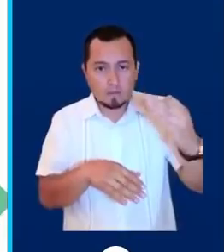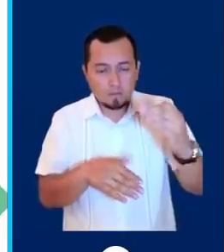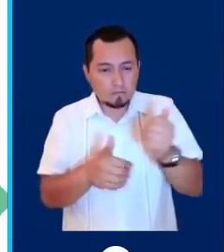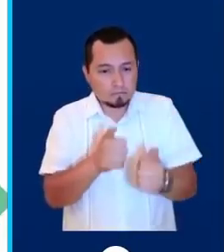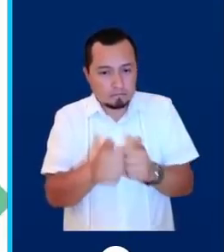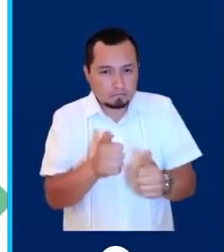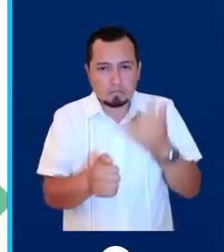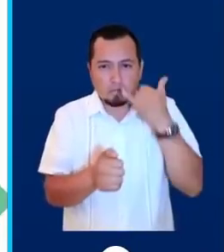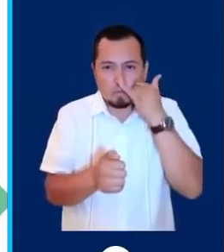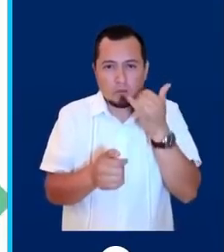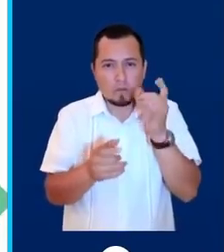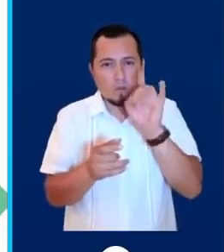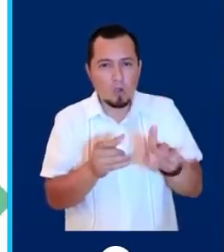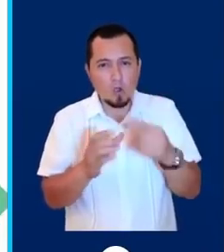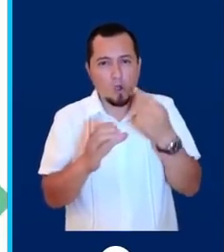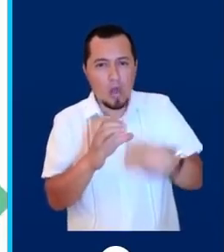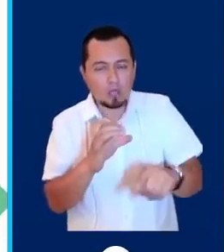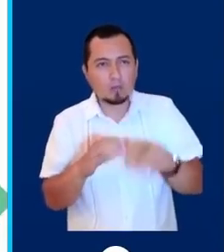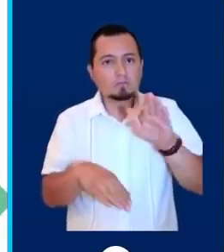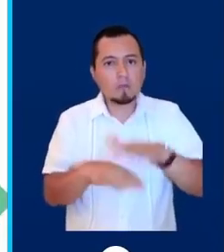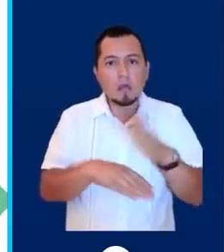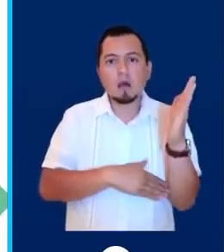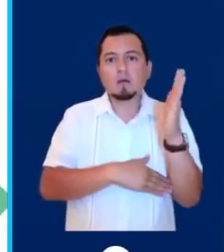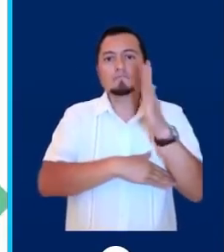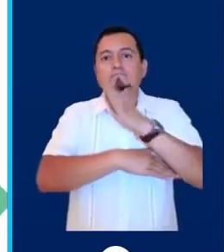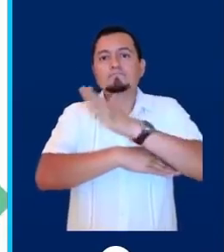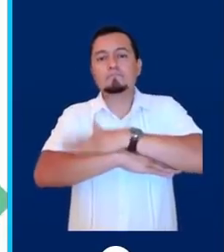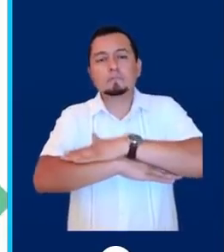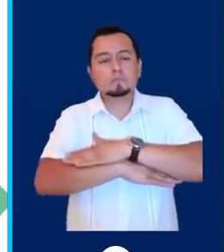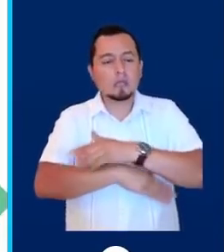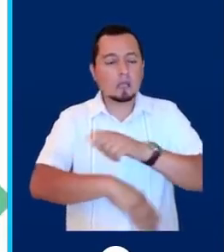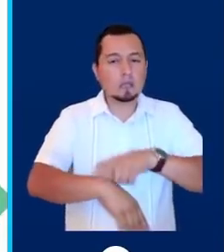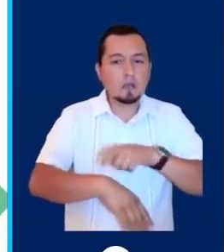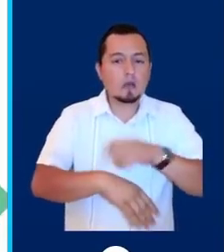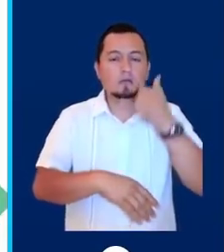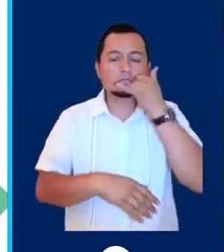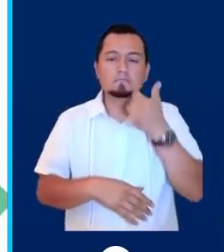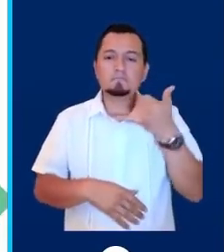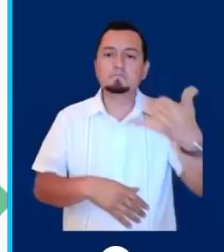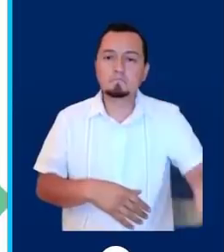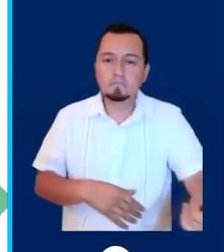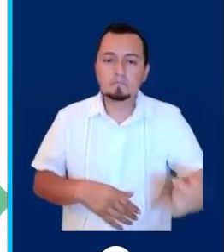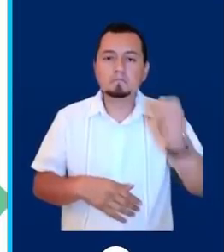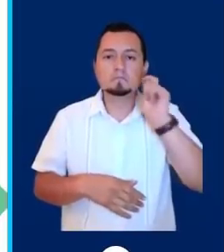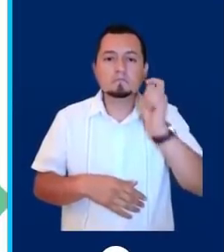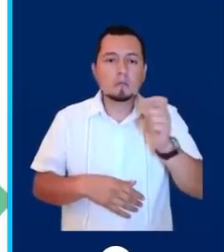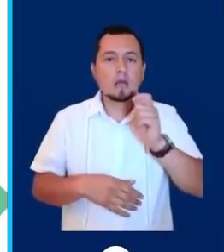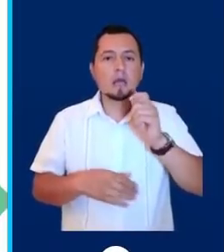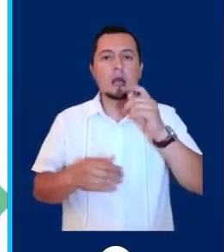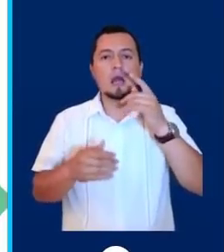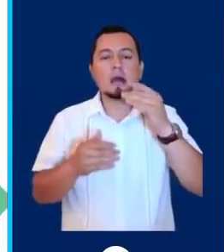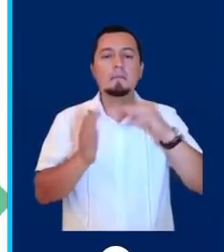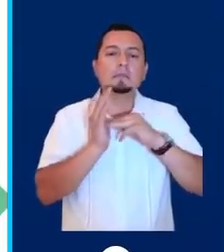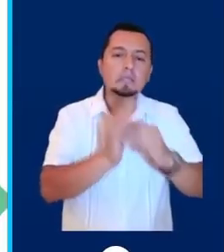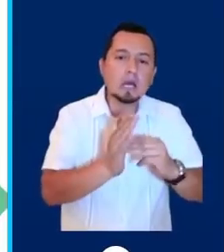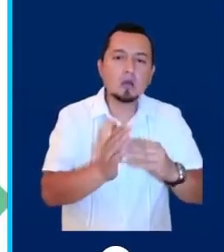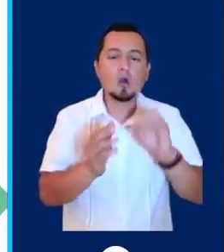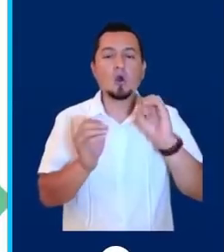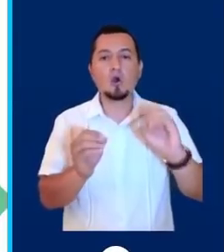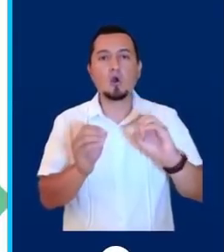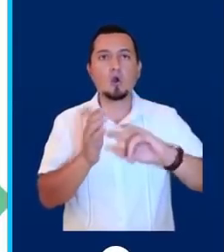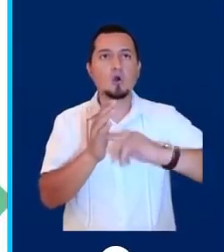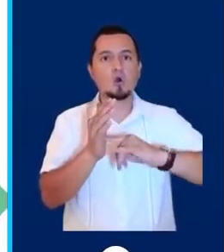una disponibilidad que implica a veces compartir su número de mensajería instantánea, implica horarios